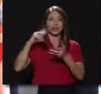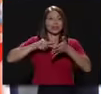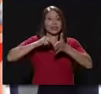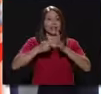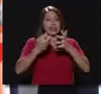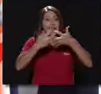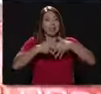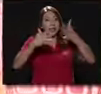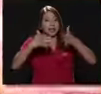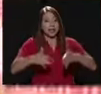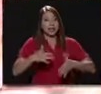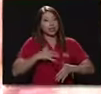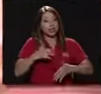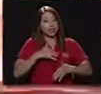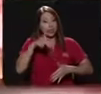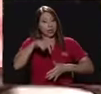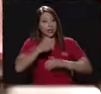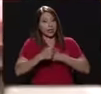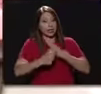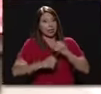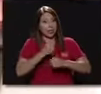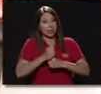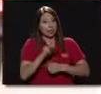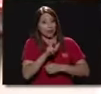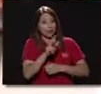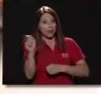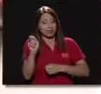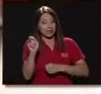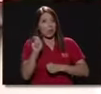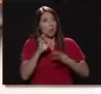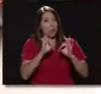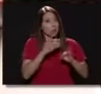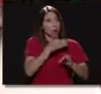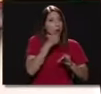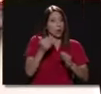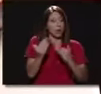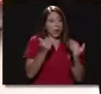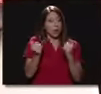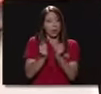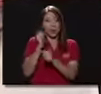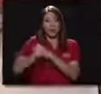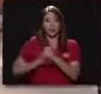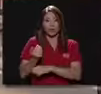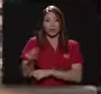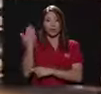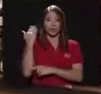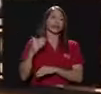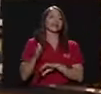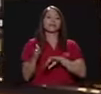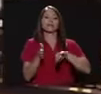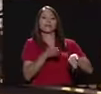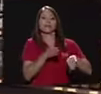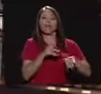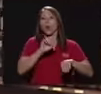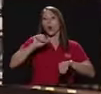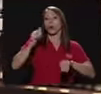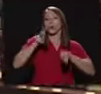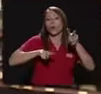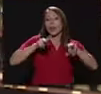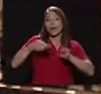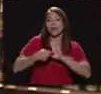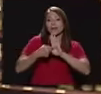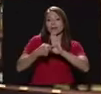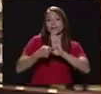quiere decir que los empresarios sintieron que les fue mejor en el trimestre que se evaluó en relación a años anteriores. Y la confianza, que es otro